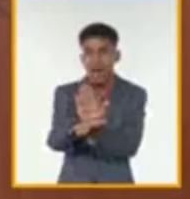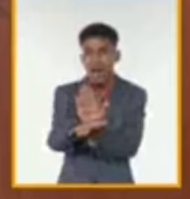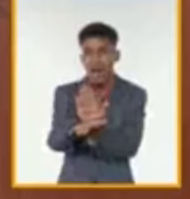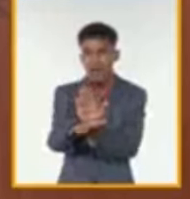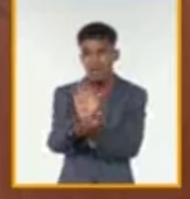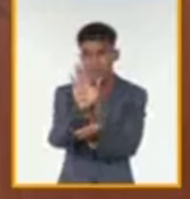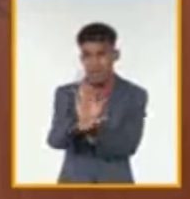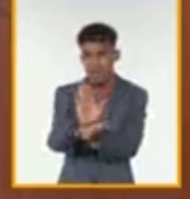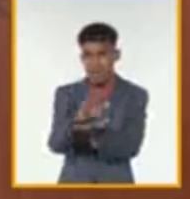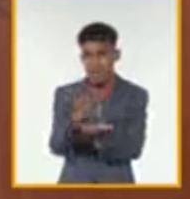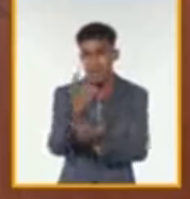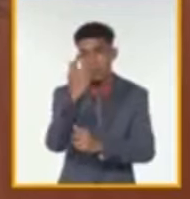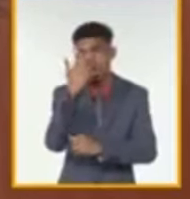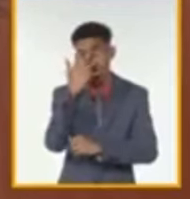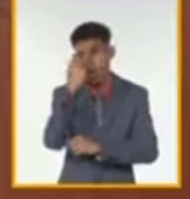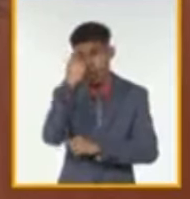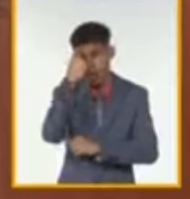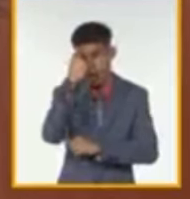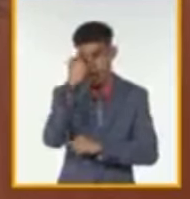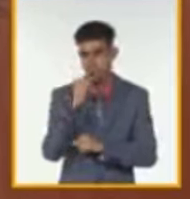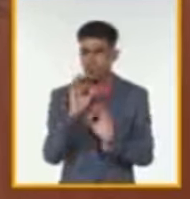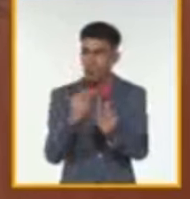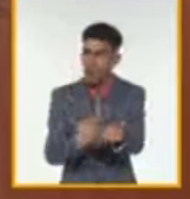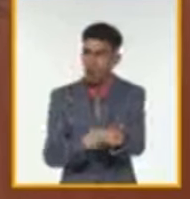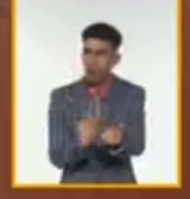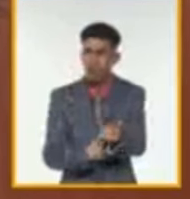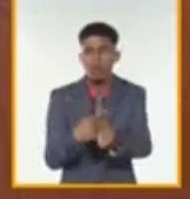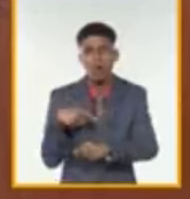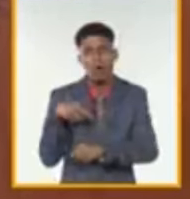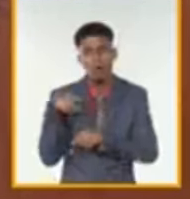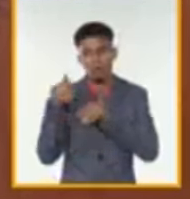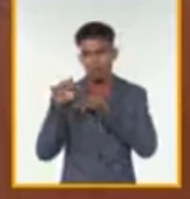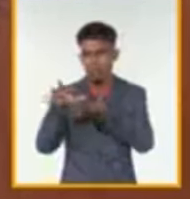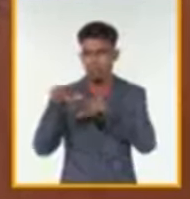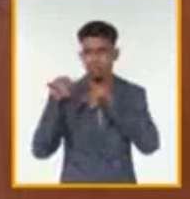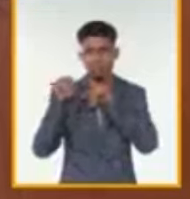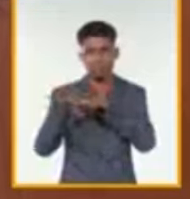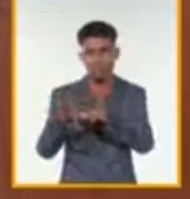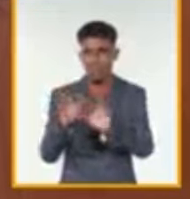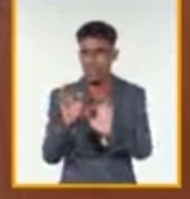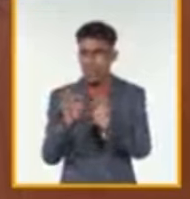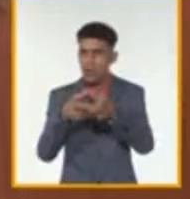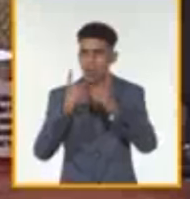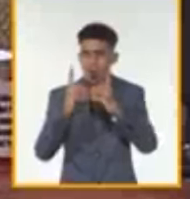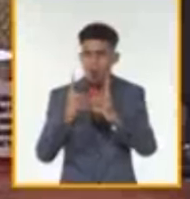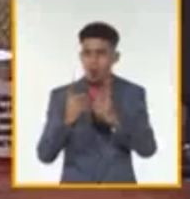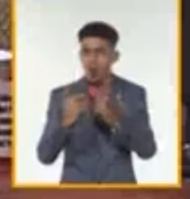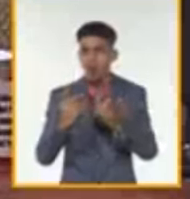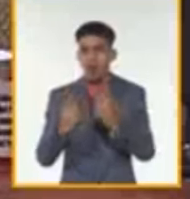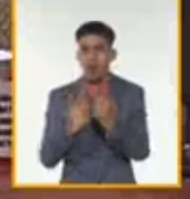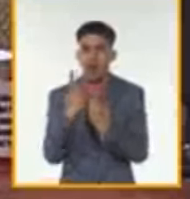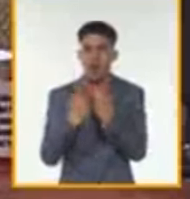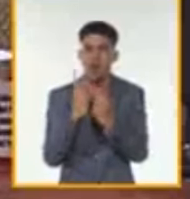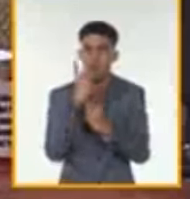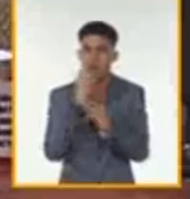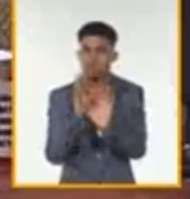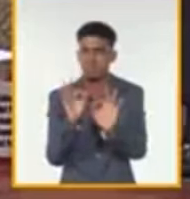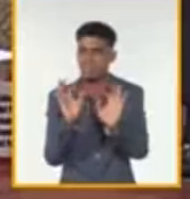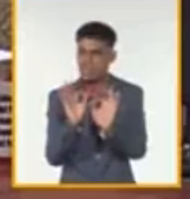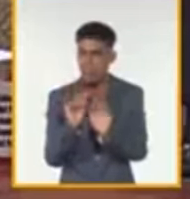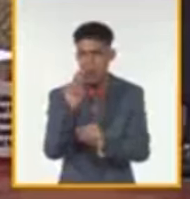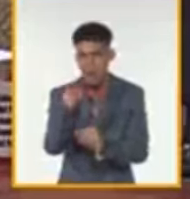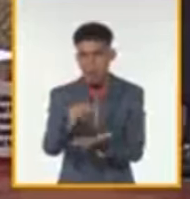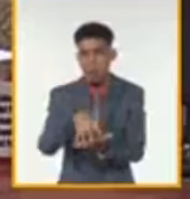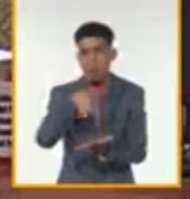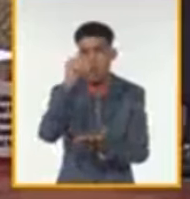además estamos acostumbrados a ir a llevarle resultados Al Che y a su destacamento de refuerzo yo creo que para nosotros fue un